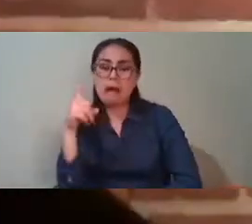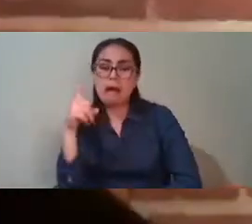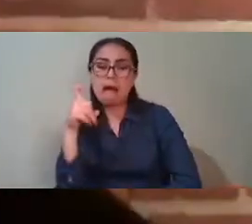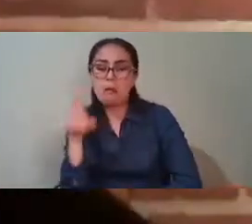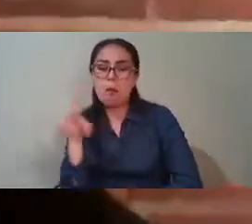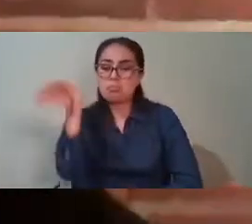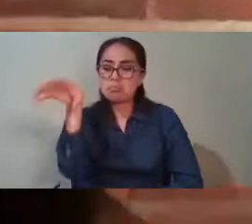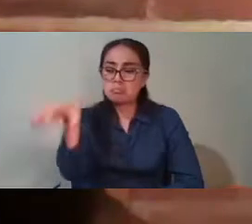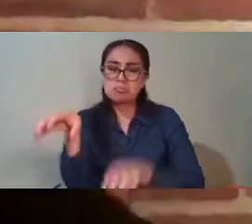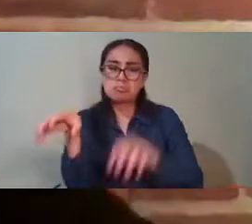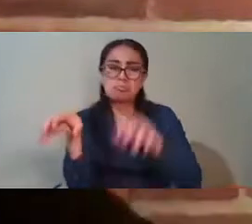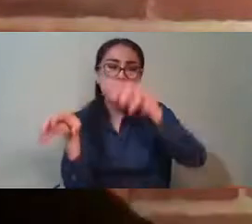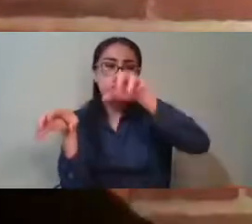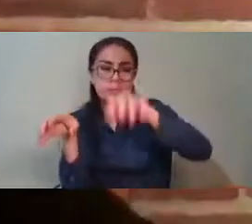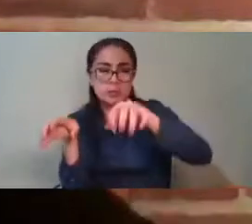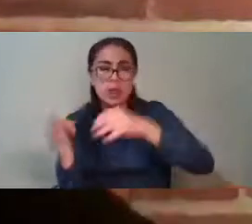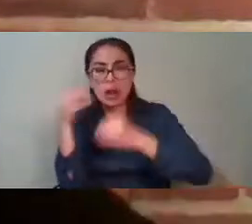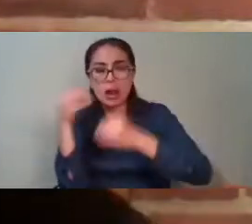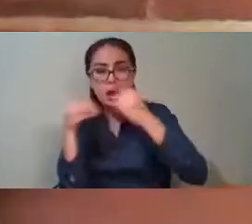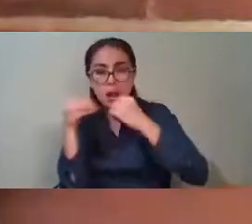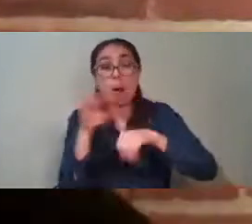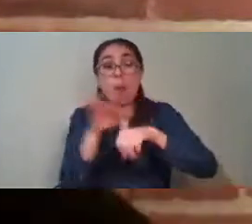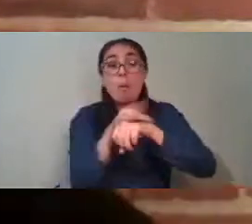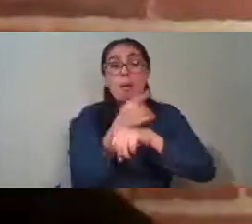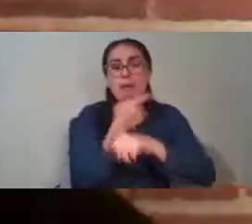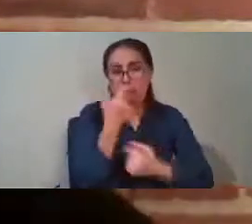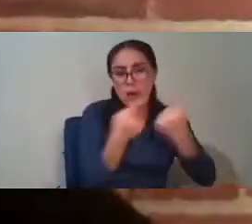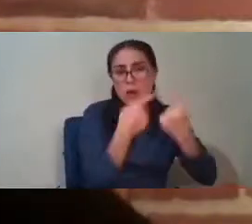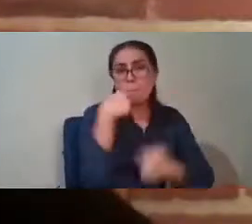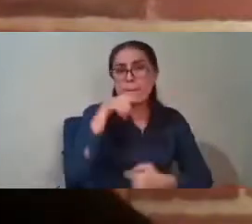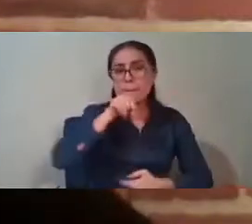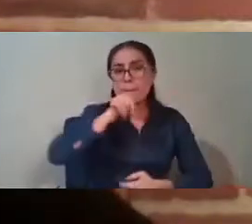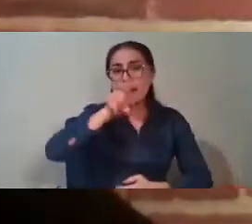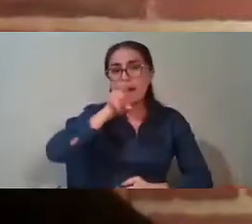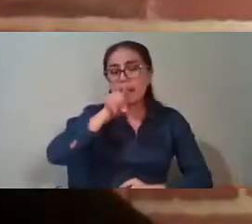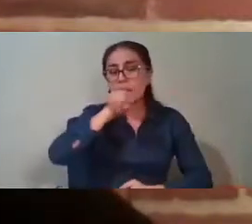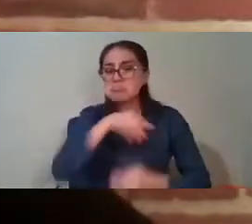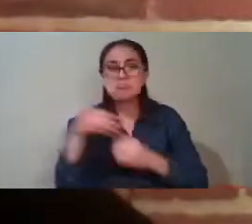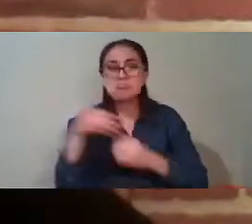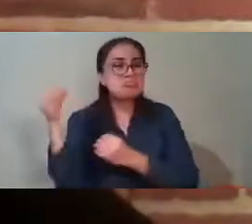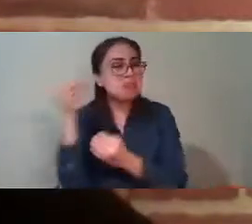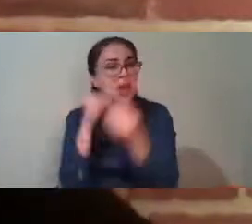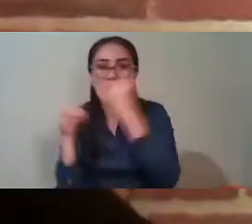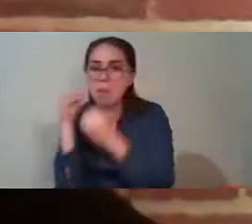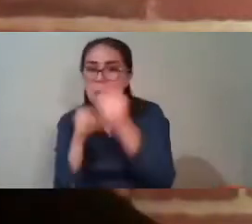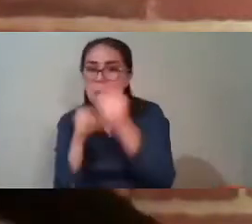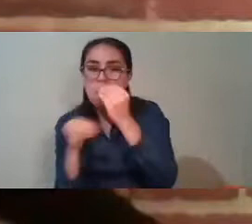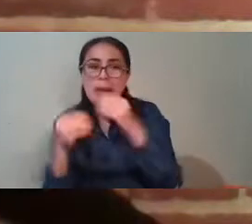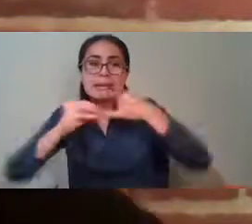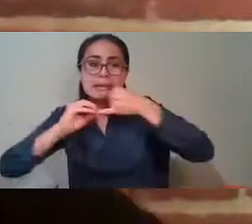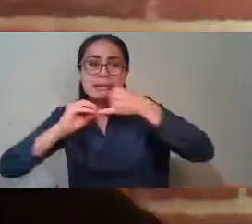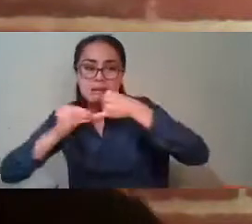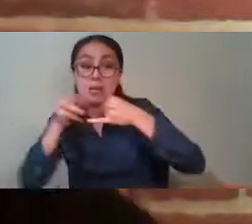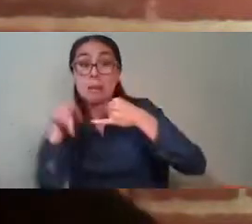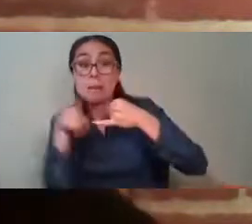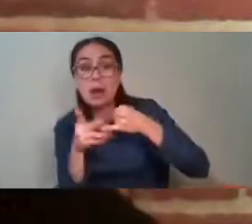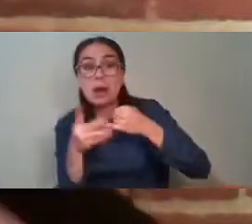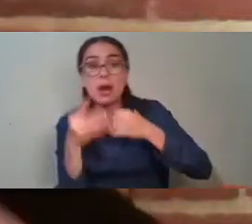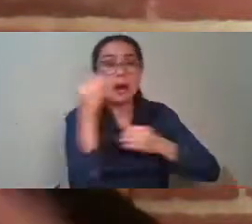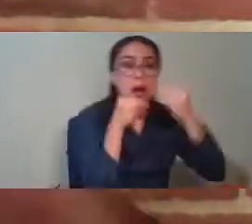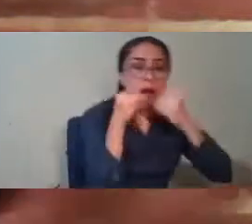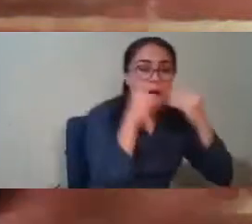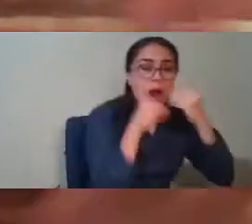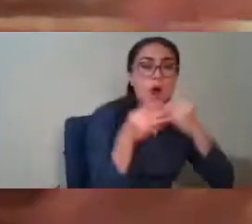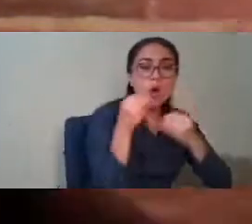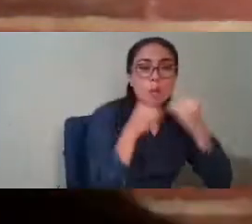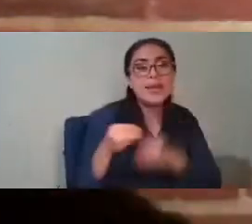porque tengo pájaros que no comen granos, pero comen con mucho gusto la comida de mis gatos. Entonces les pongo comida de gatos en